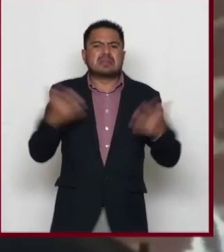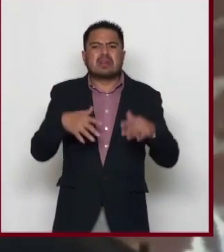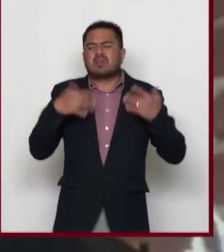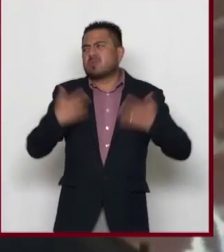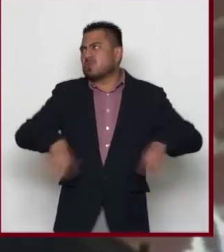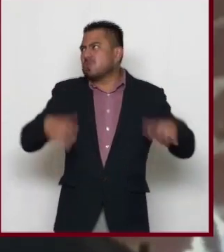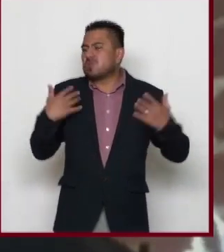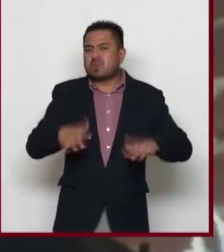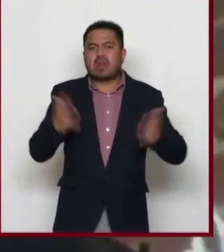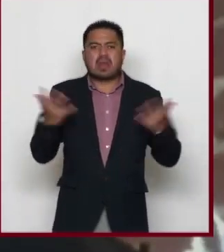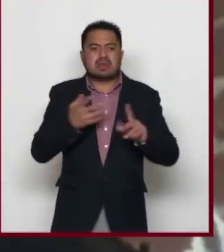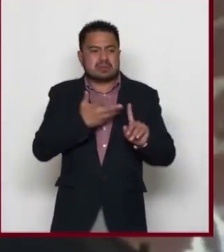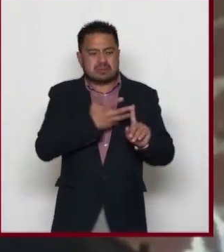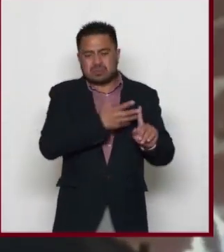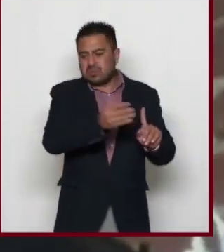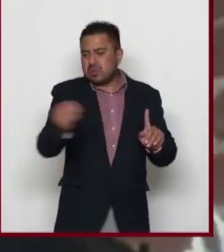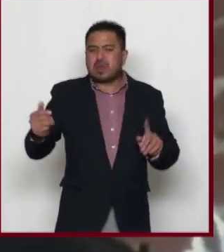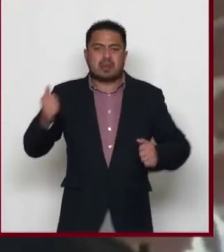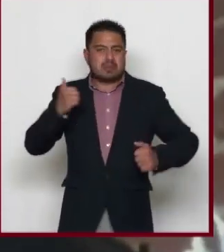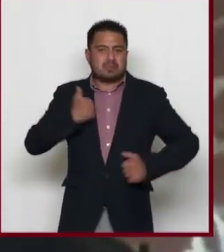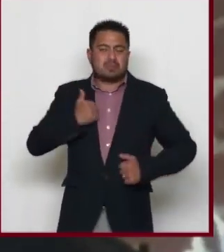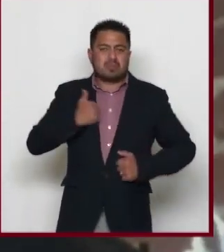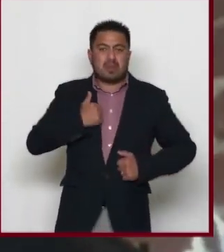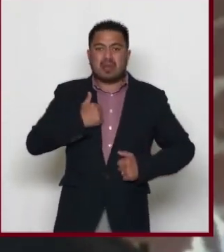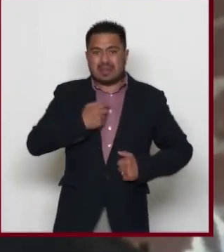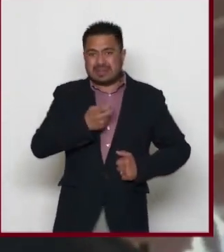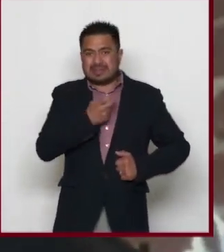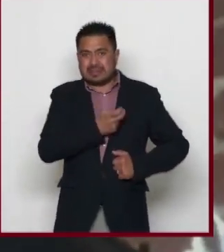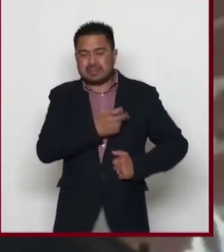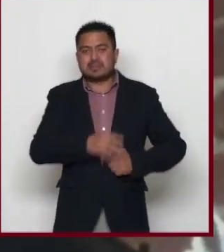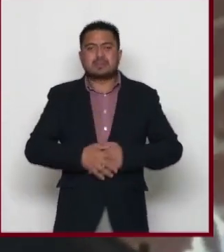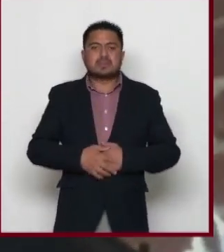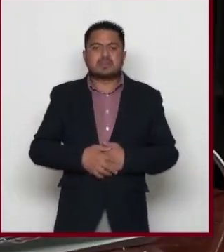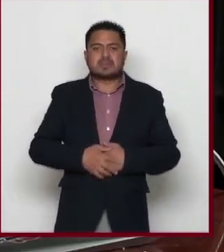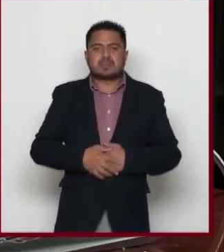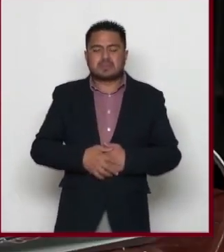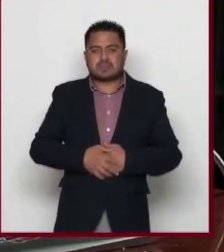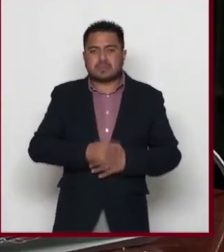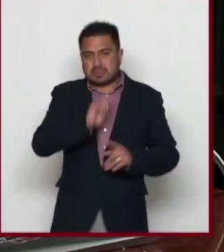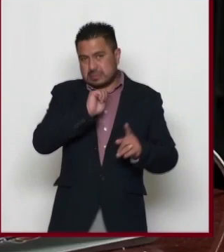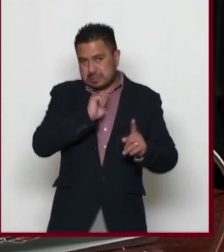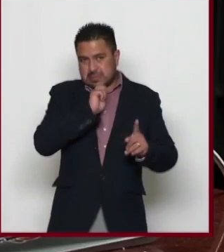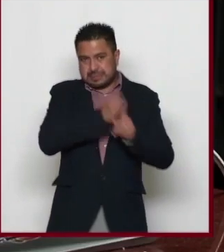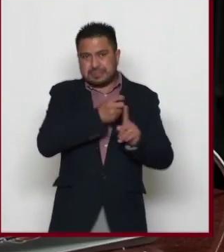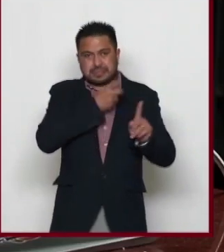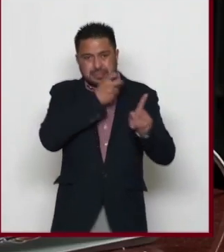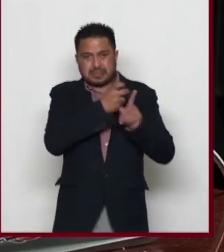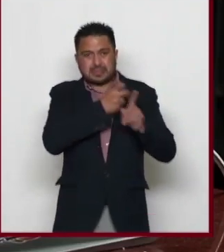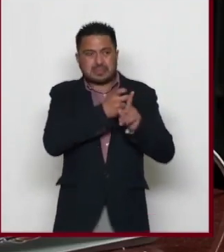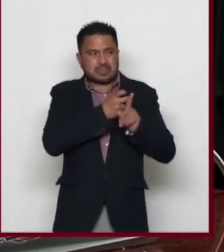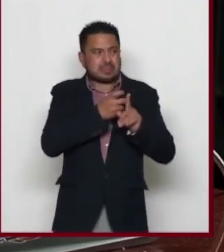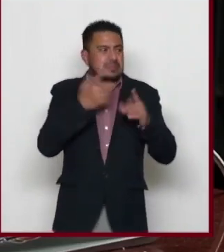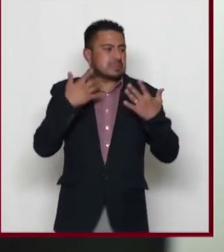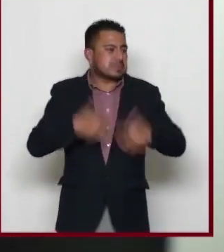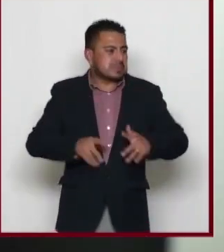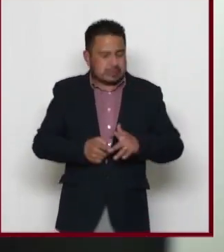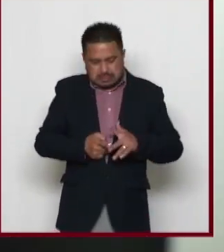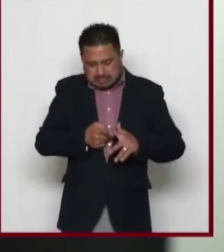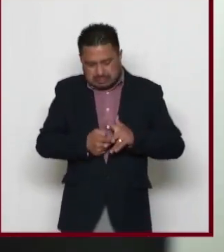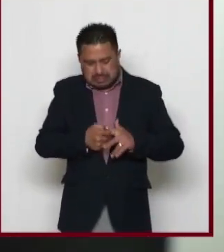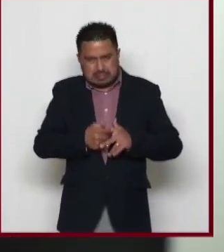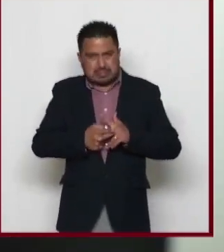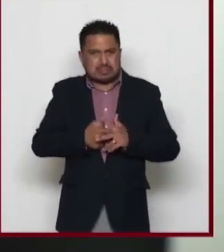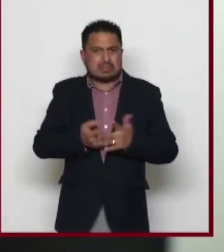construía puentes pues para poder hacer las barbaridades que hacen los militares. Y en fin,